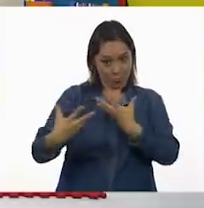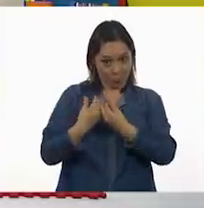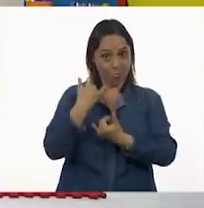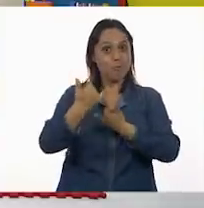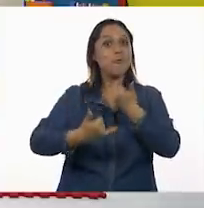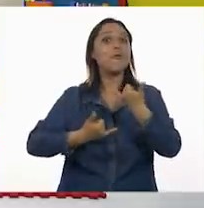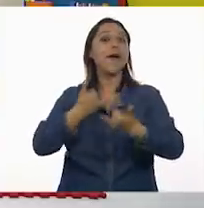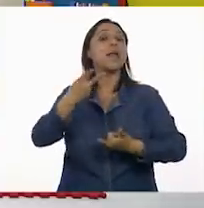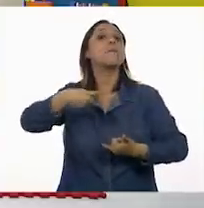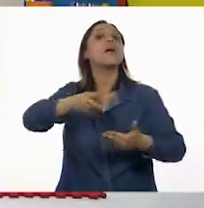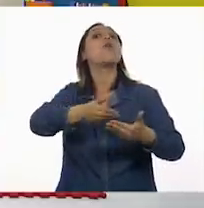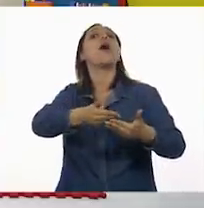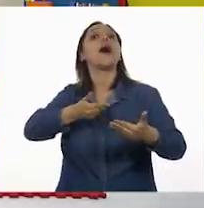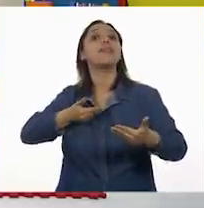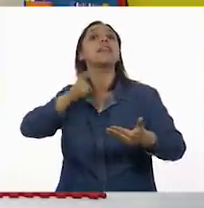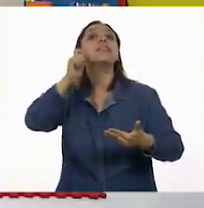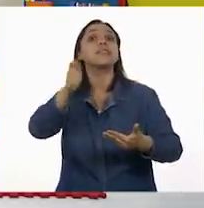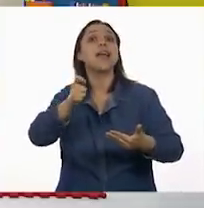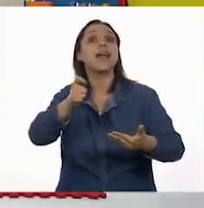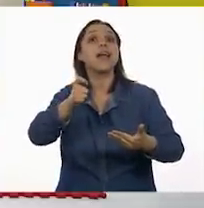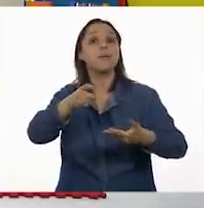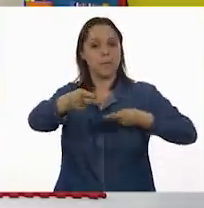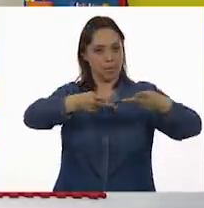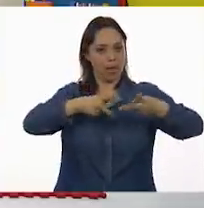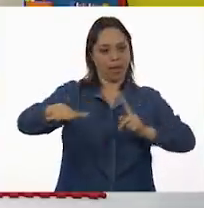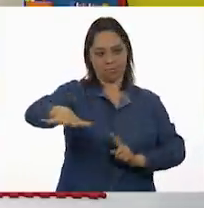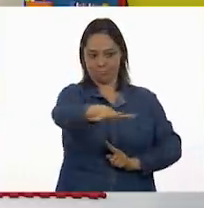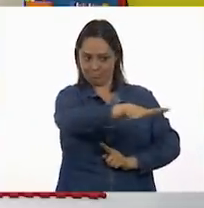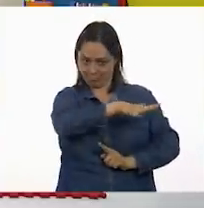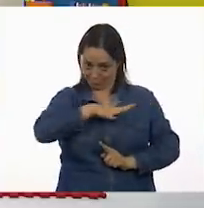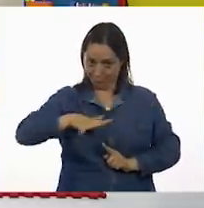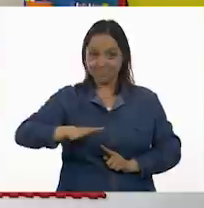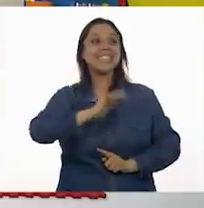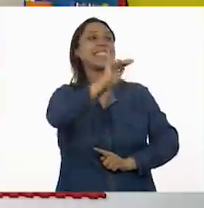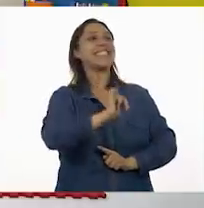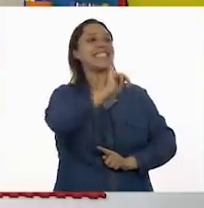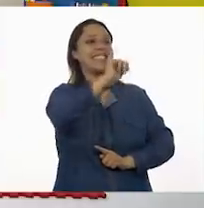Pero antes de eso, pues hay que preparar nuestro espacio. ¡Sí!